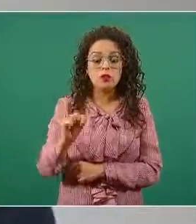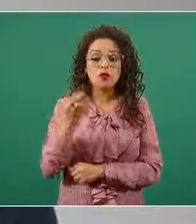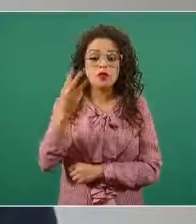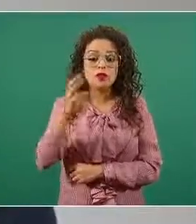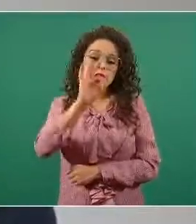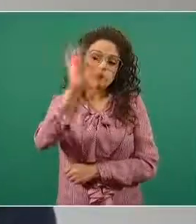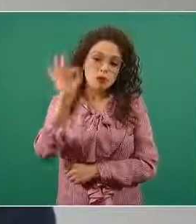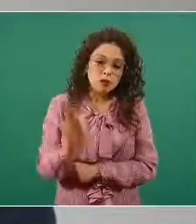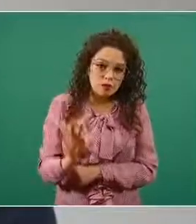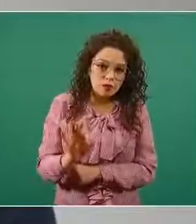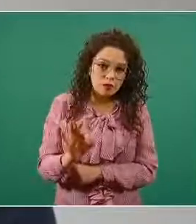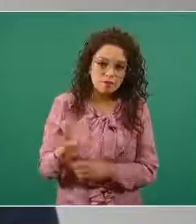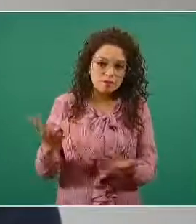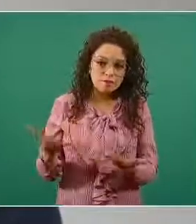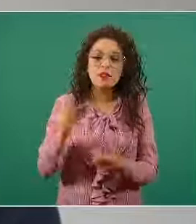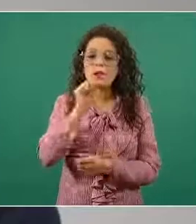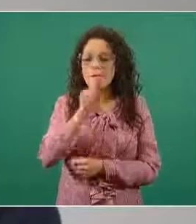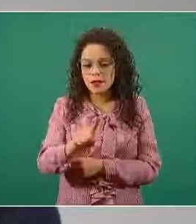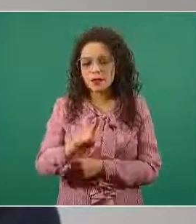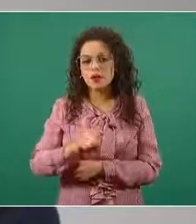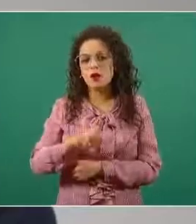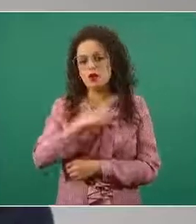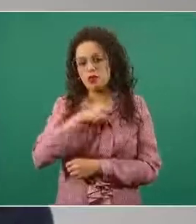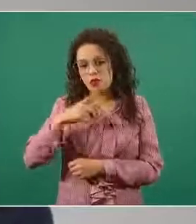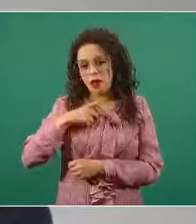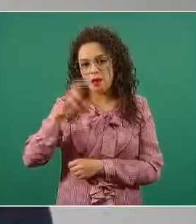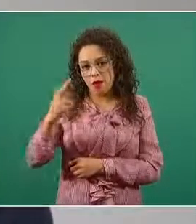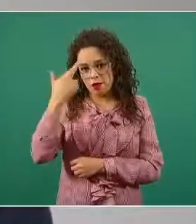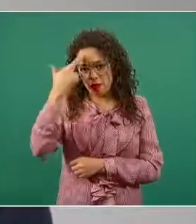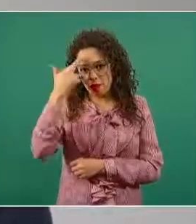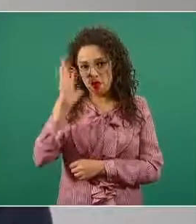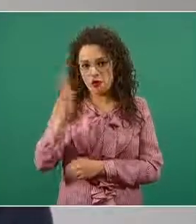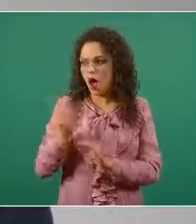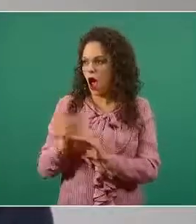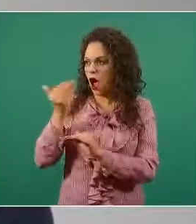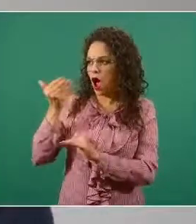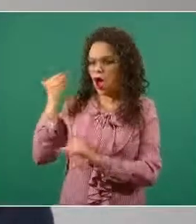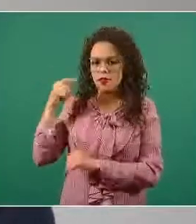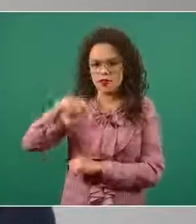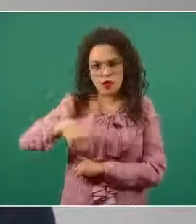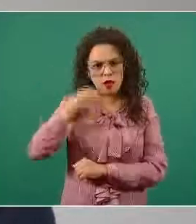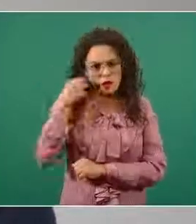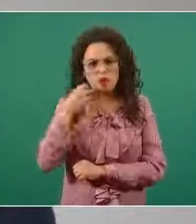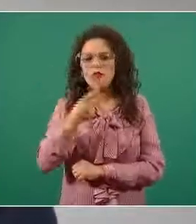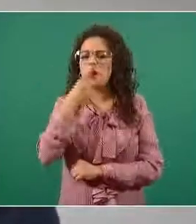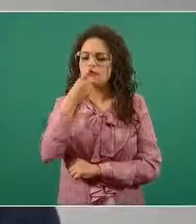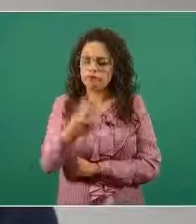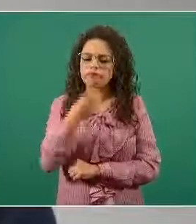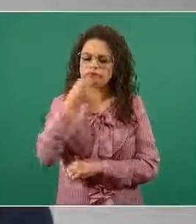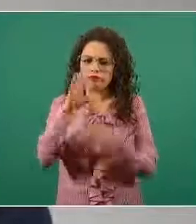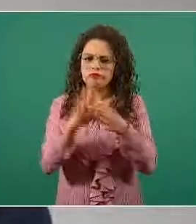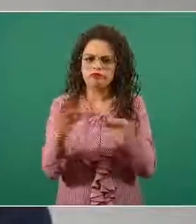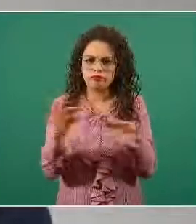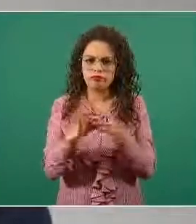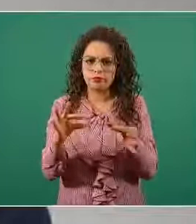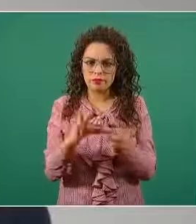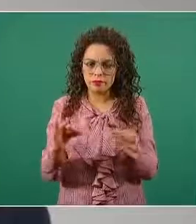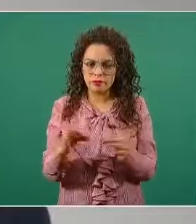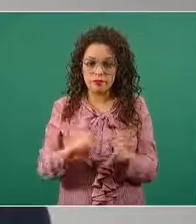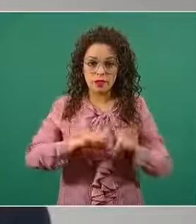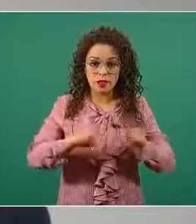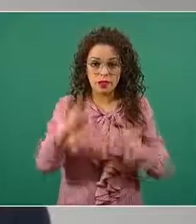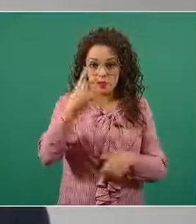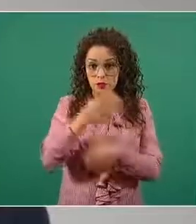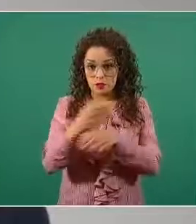65.3%, ¿no? Y recordemos también, como se ha dicho en conferencias previas, que un tema es la